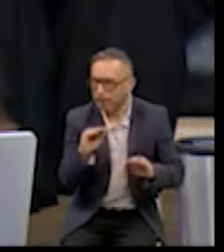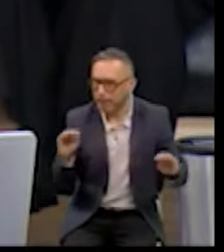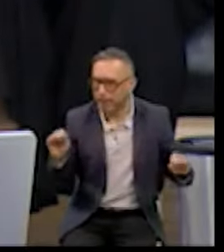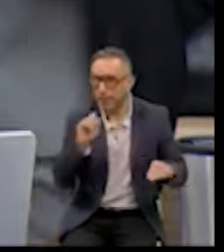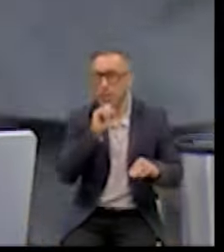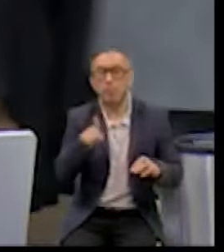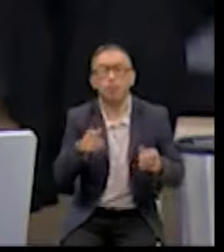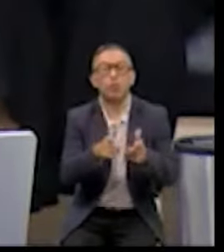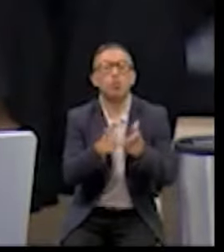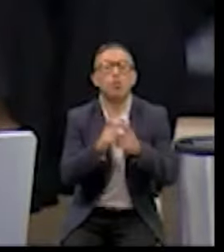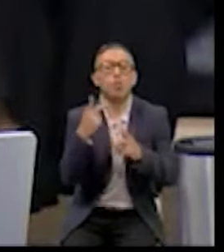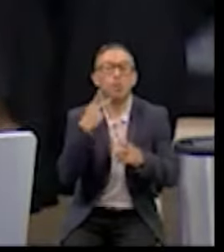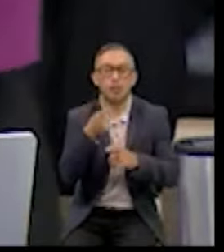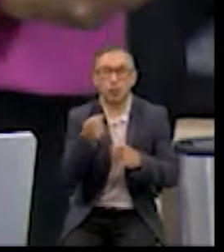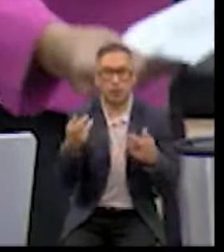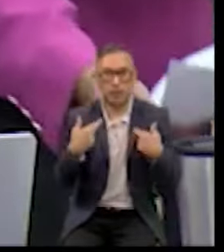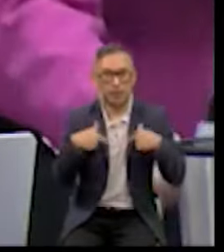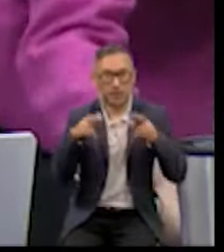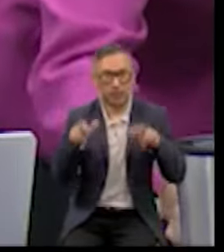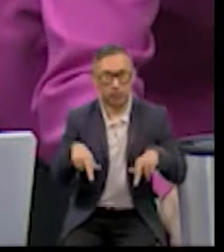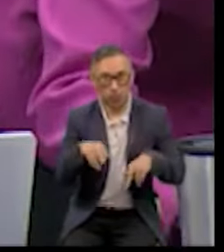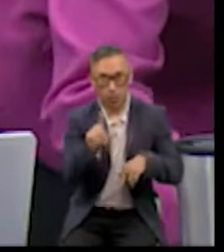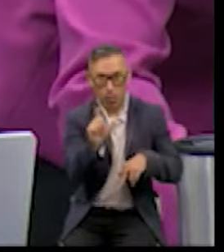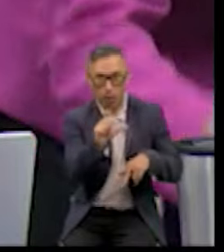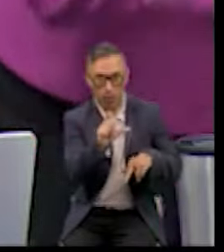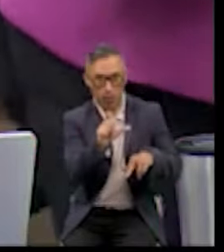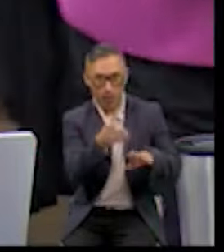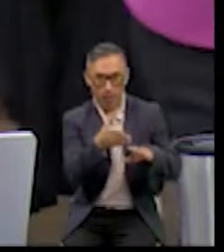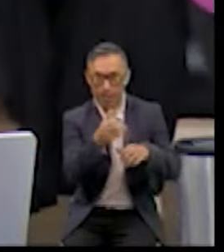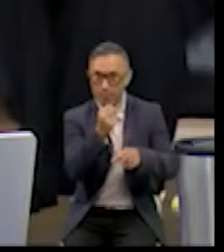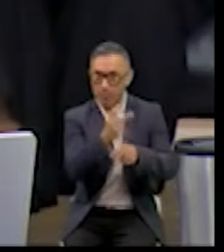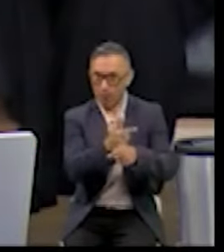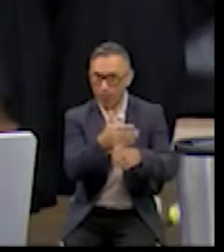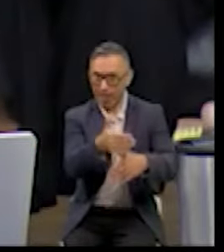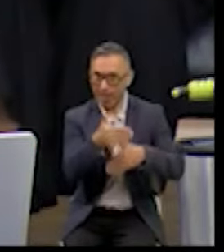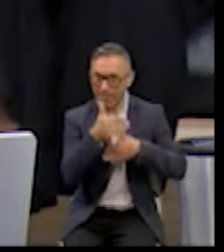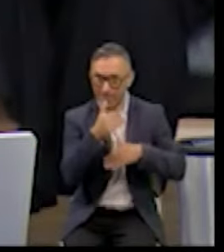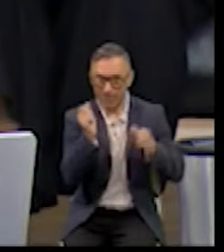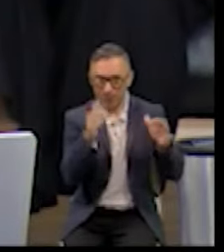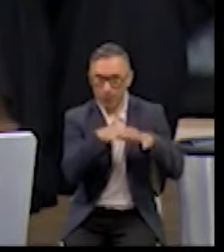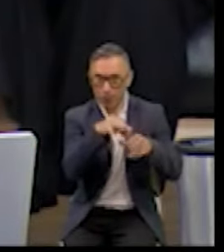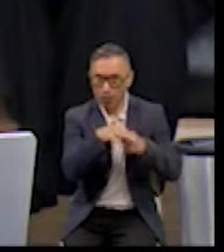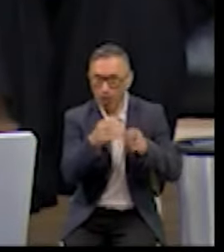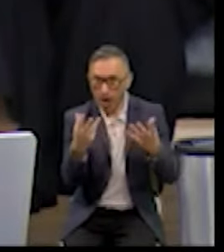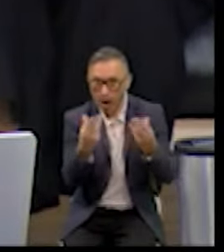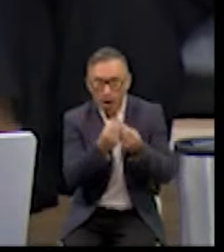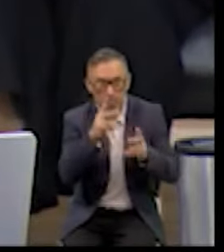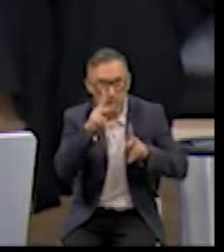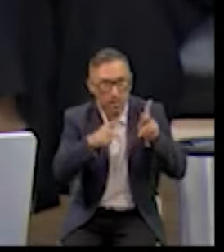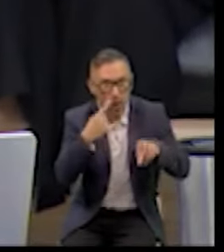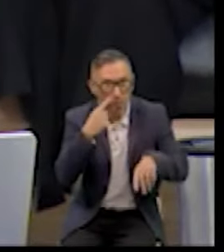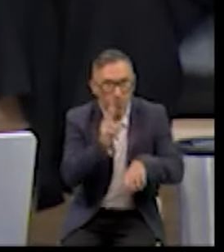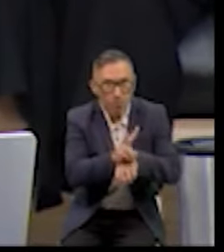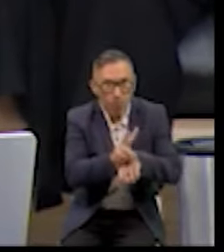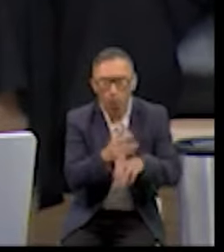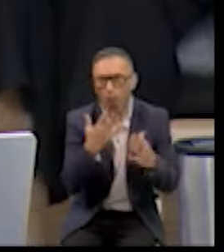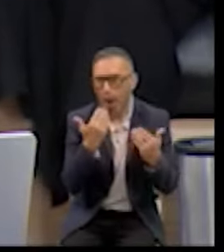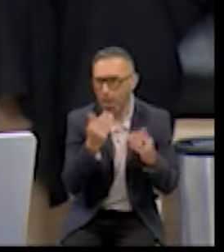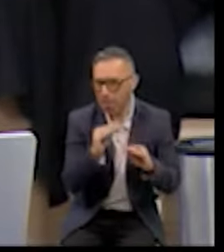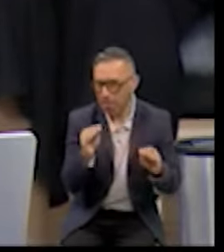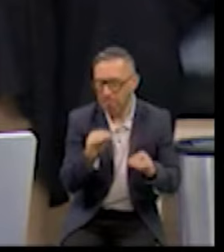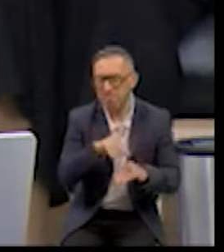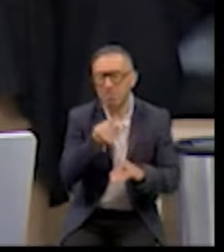alto. ¿Vale la pena que Samuel García, que va a quedar en tercer lugar en la elección presidencial,